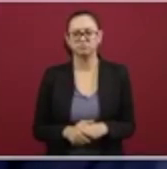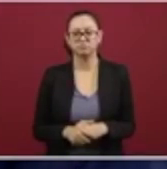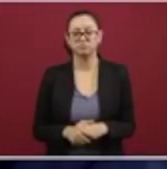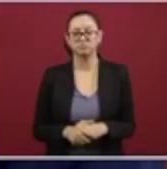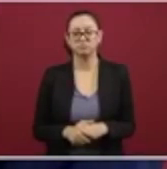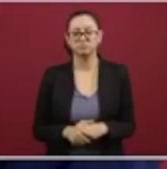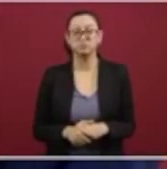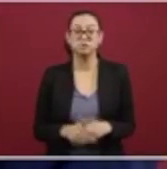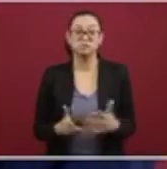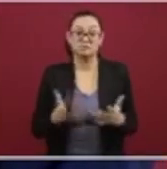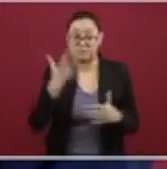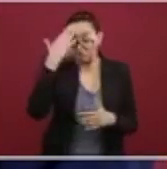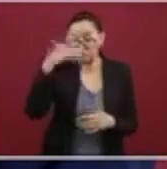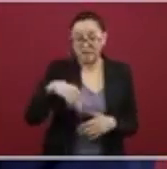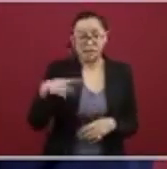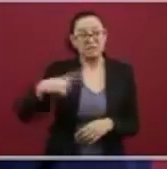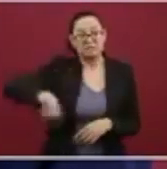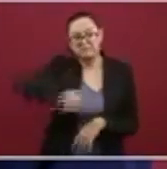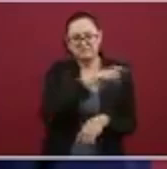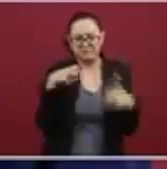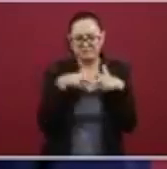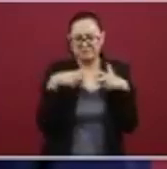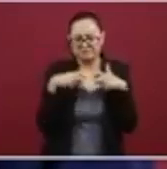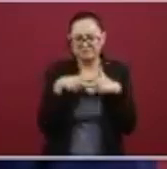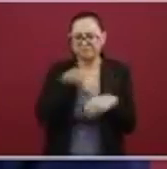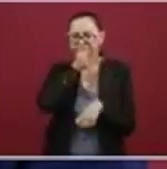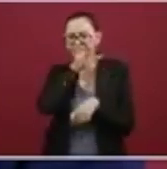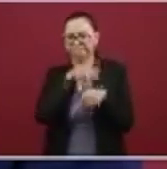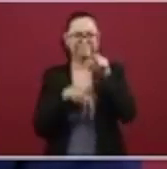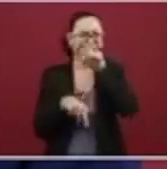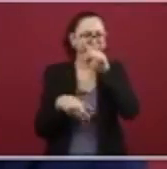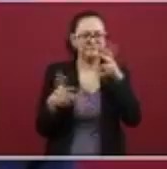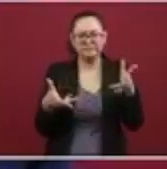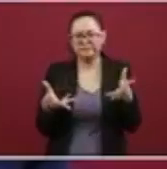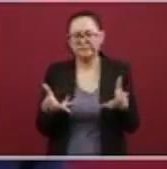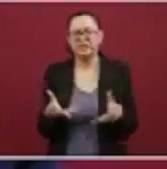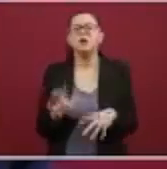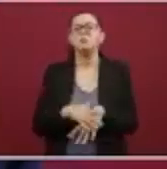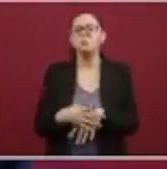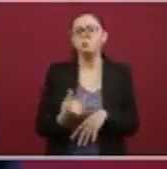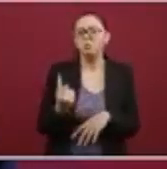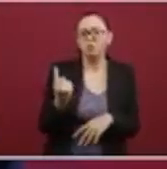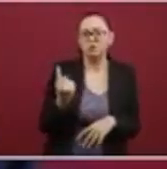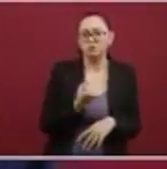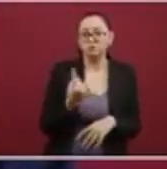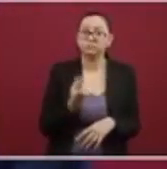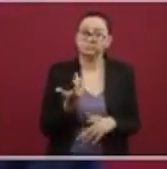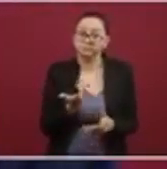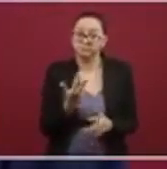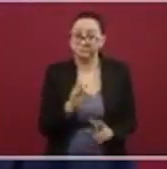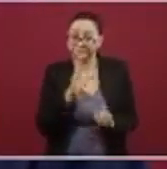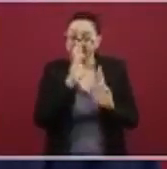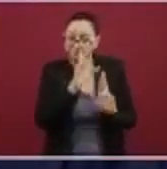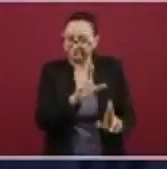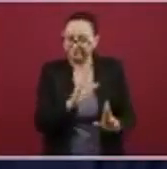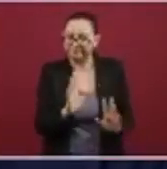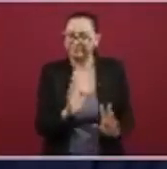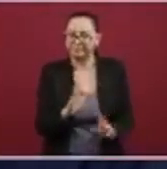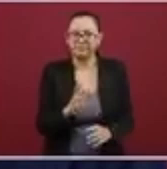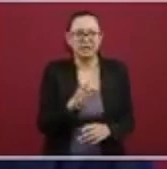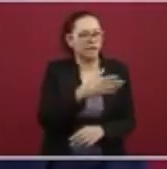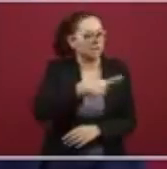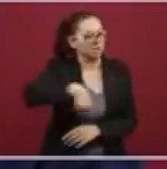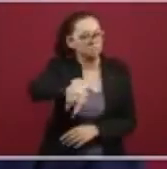muy nerviosos, inquietos, porque con todo respeto se acostumbraron